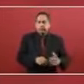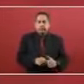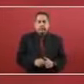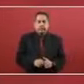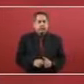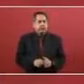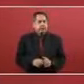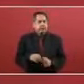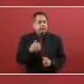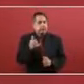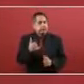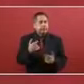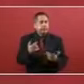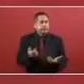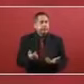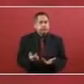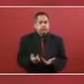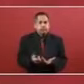Y